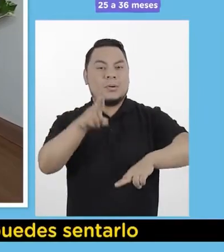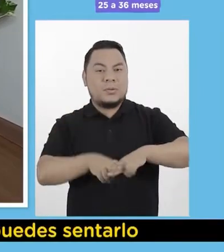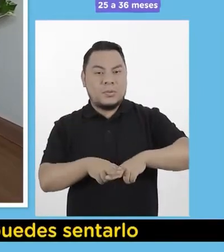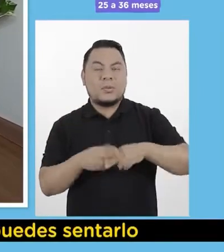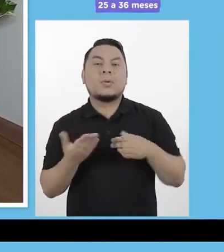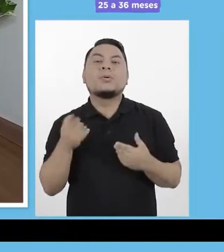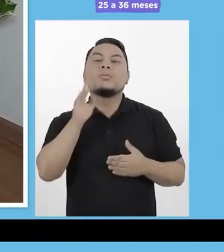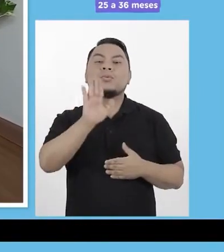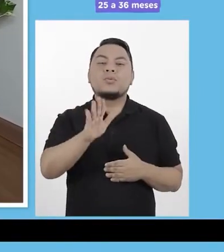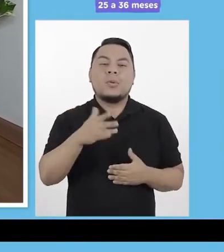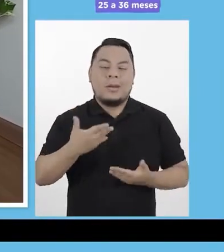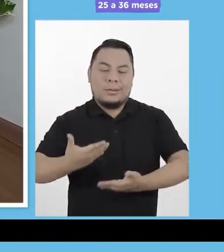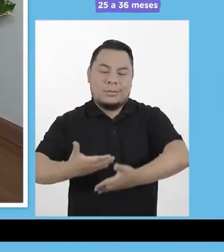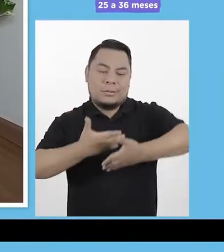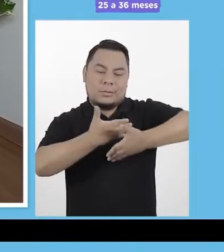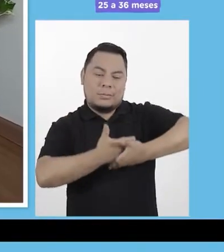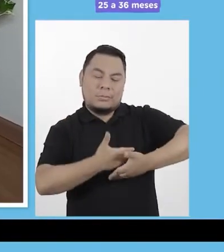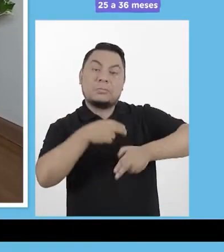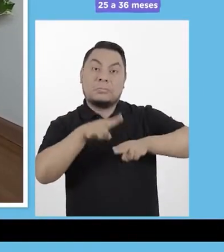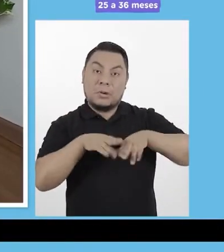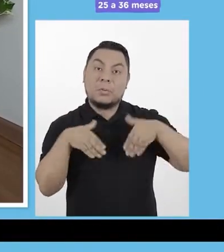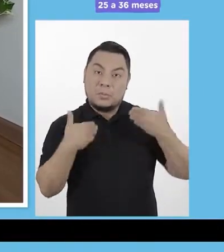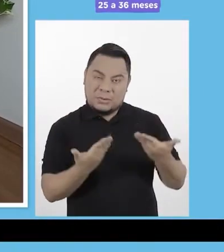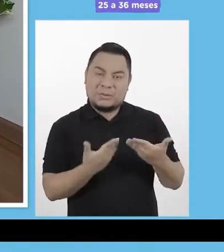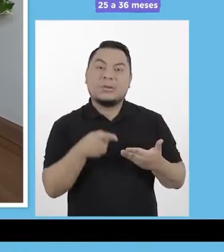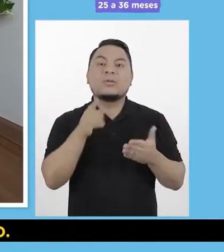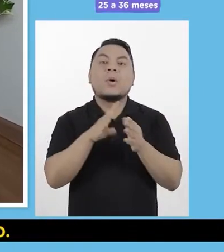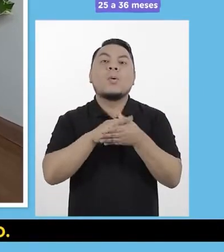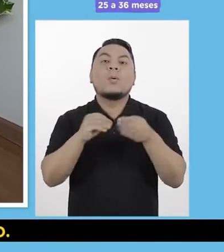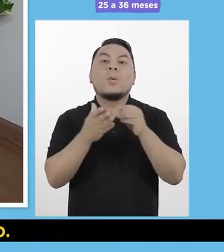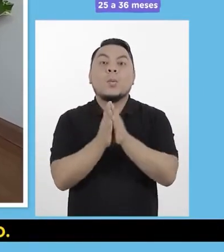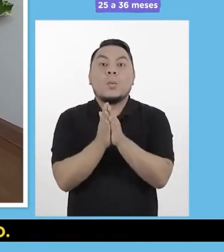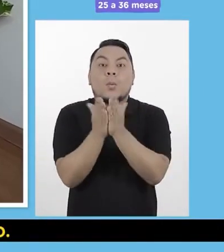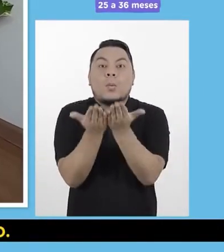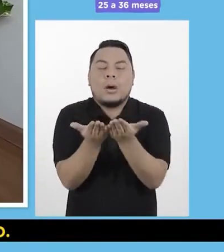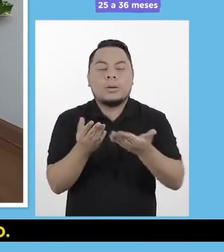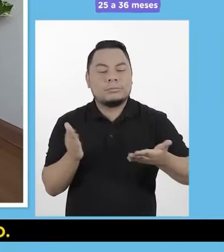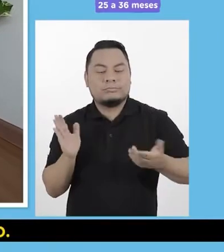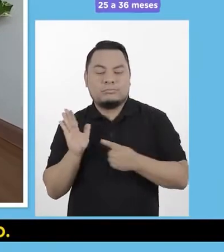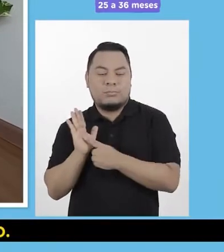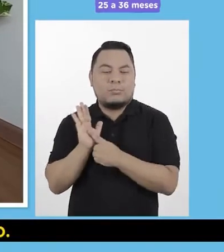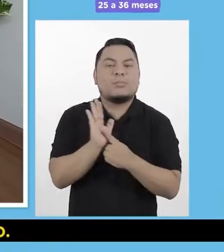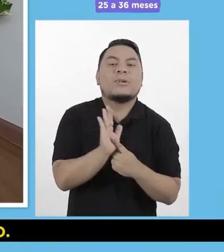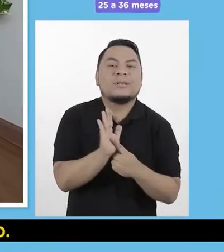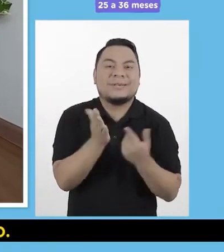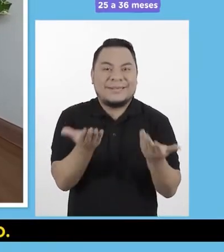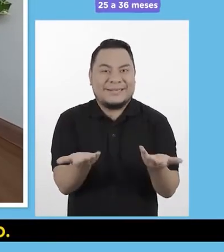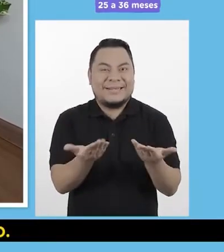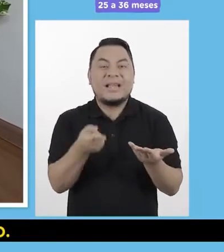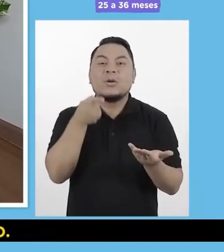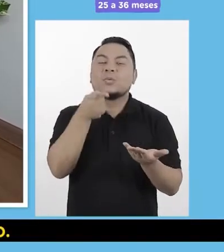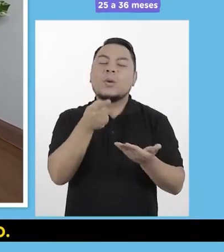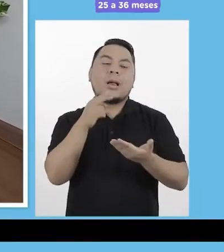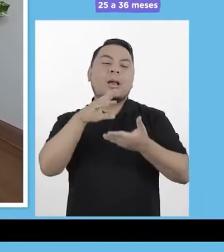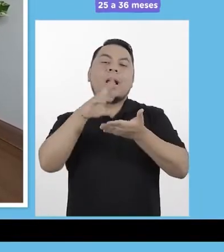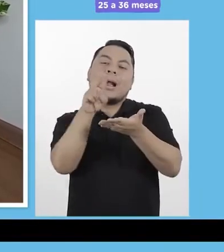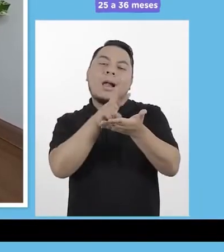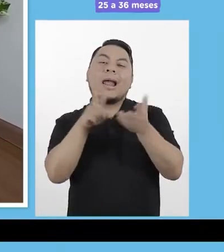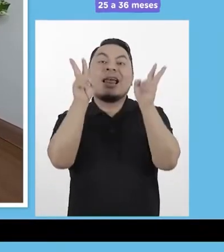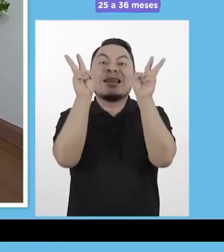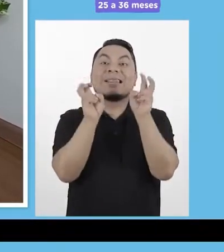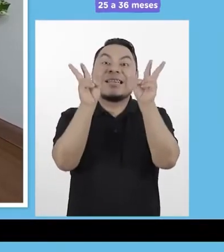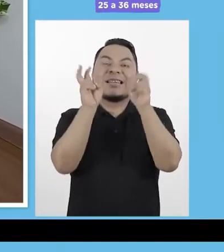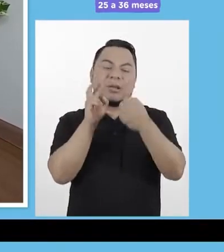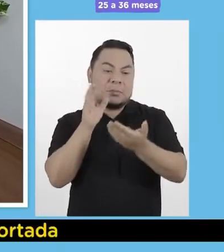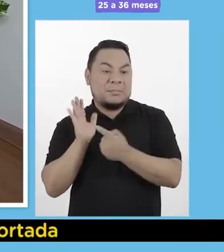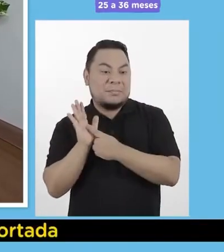puedes sentarlo sobre tu regazo. Toma el cuento y muéstraselo. Léele